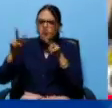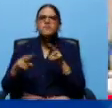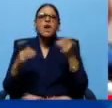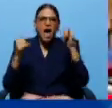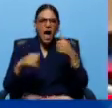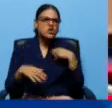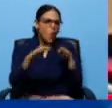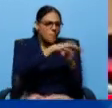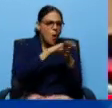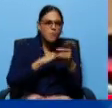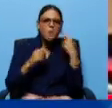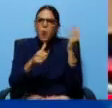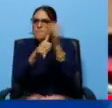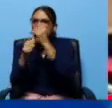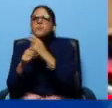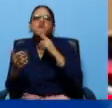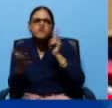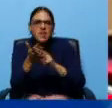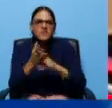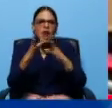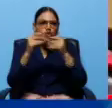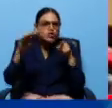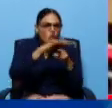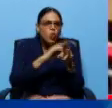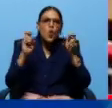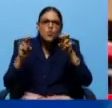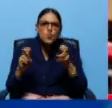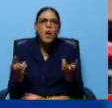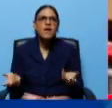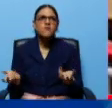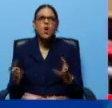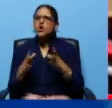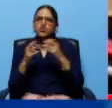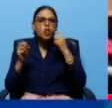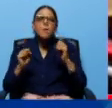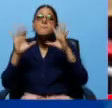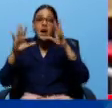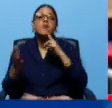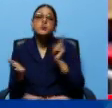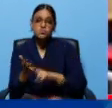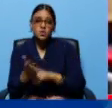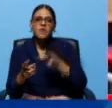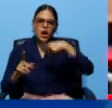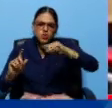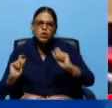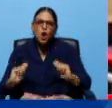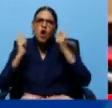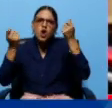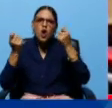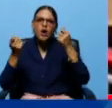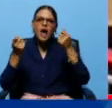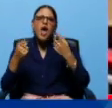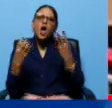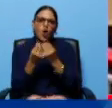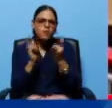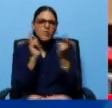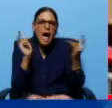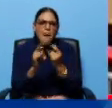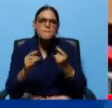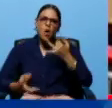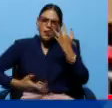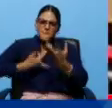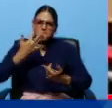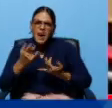cercioré, pasé por todas las instalaciones. De verdad que es una maravilla, pues. Esto se logra nada más con amor, con